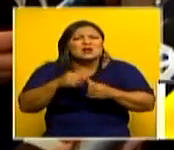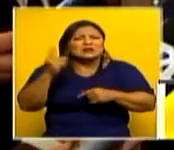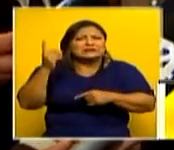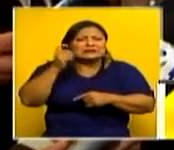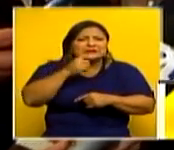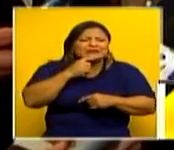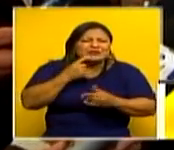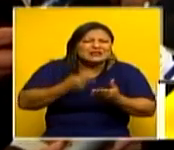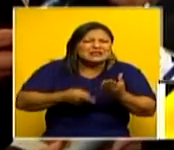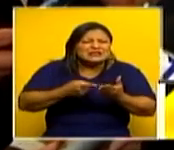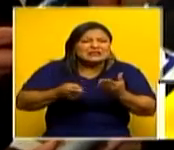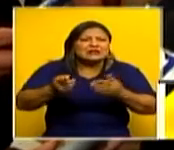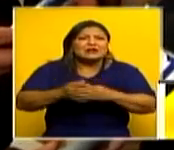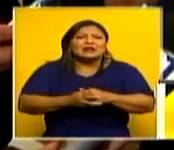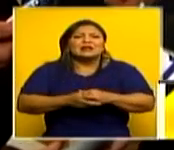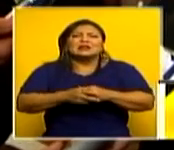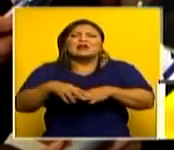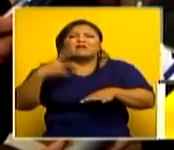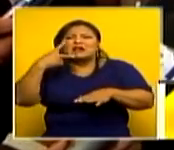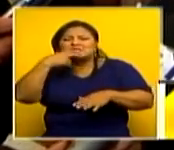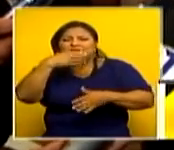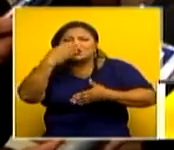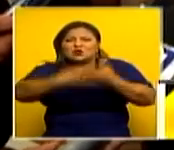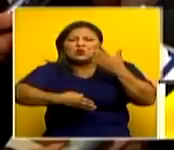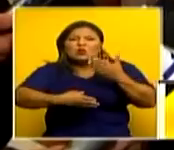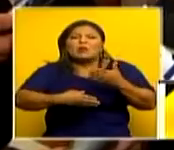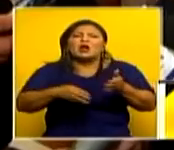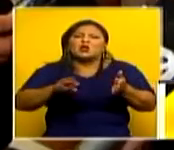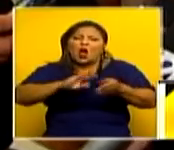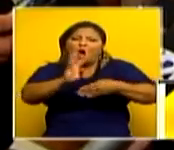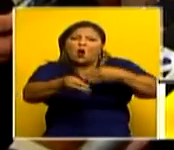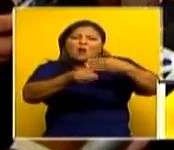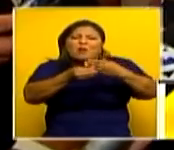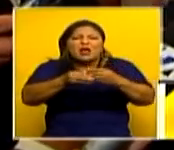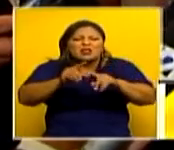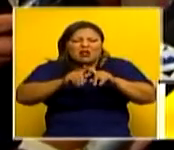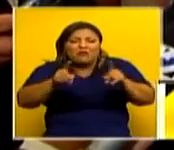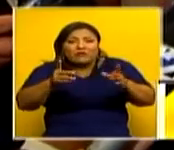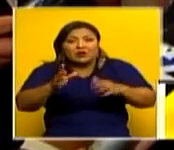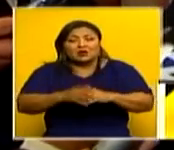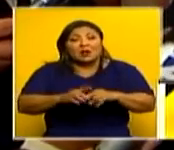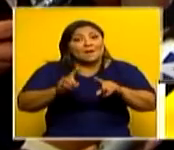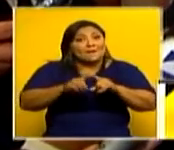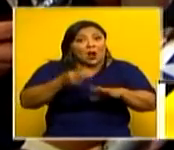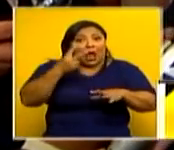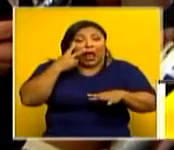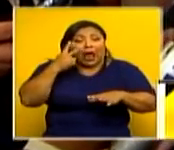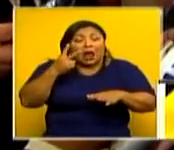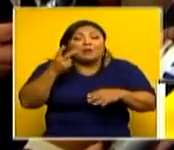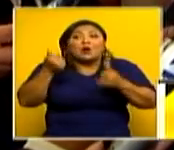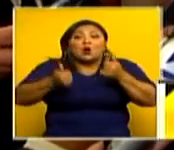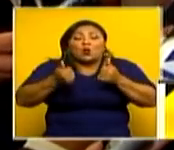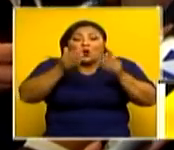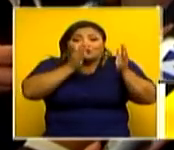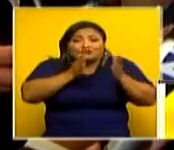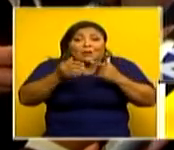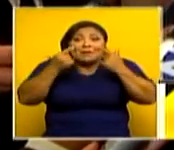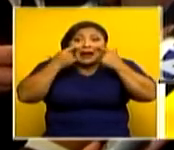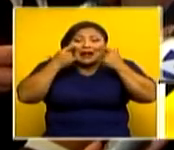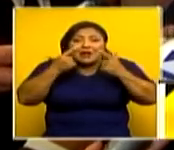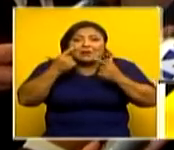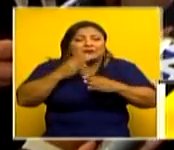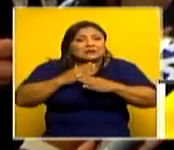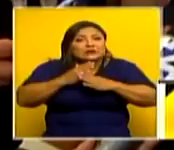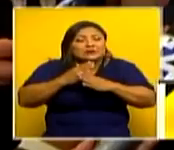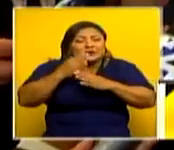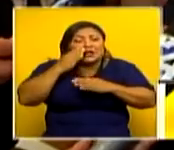situaciones de falsificación, duplicación, adulteración, etc. Vamos a tener que tomar alguna medida a fin de evitar o por lo